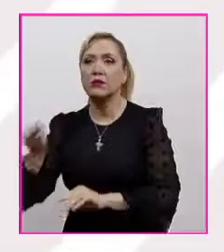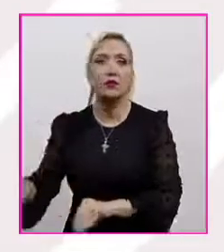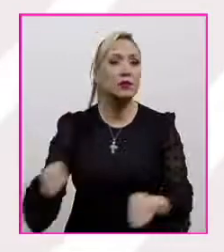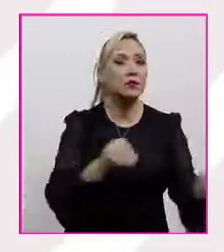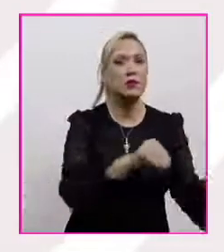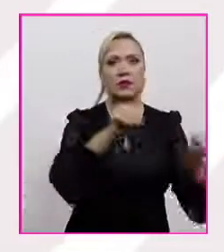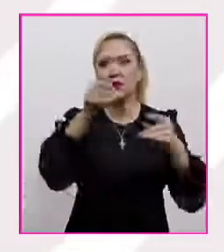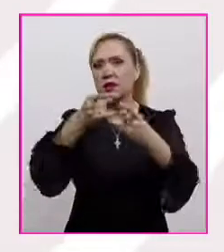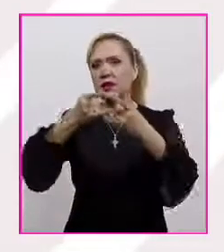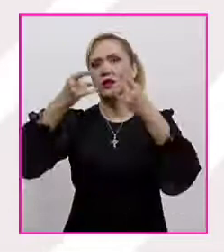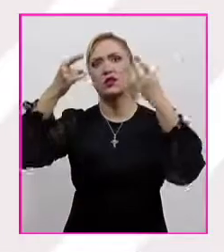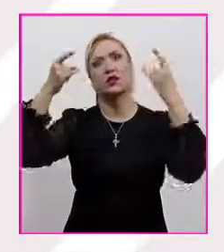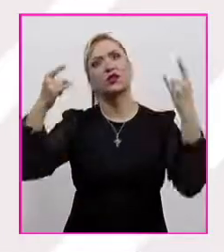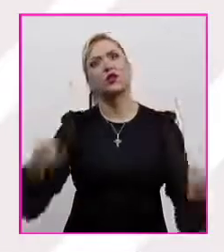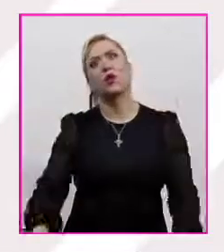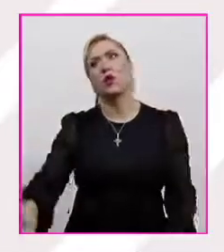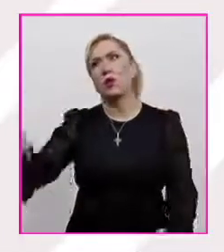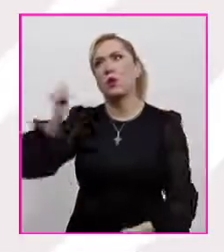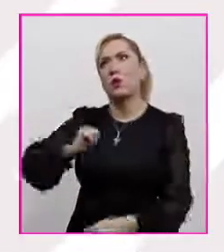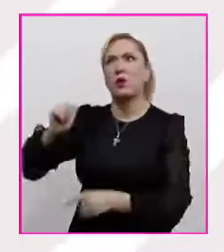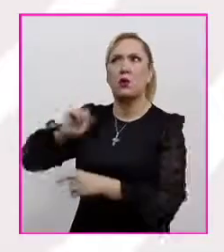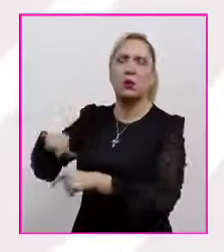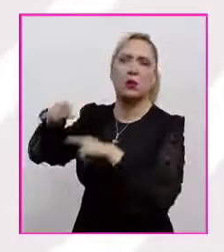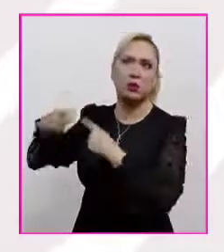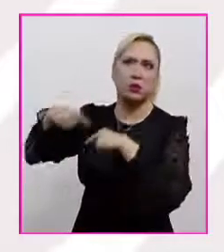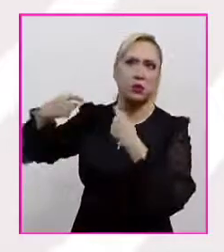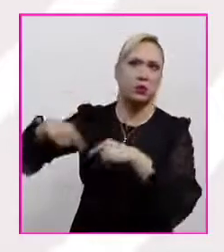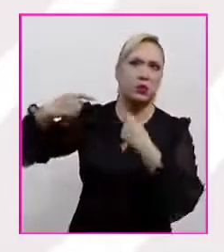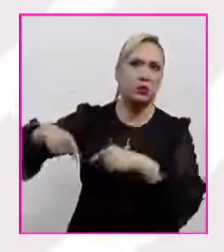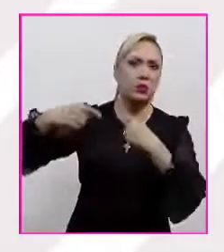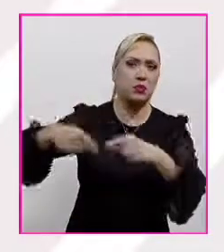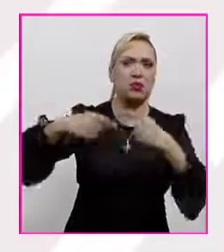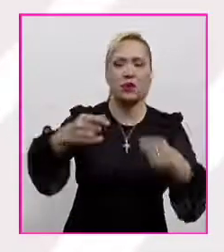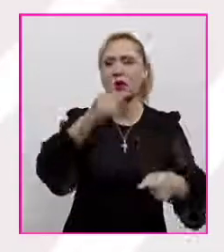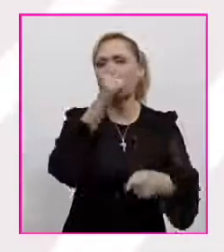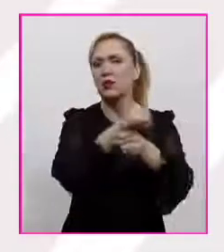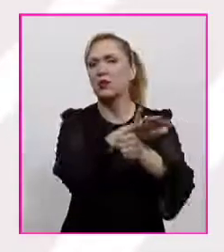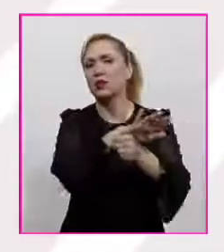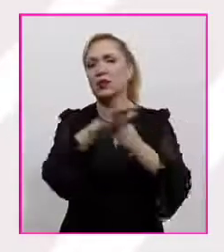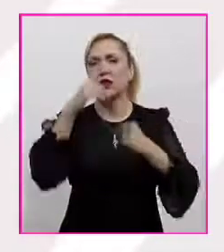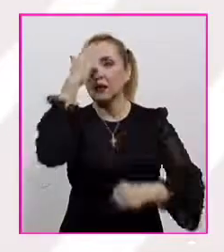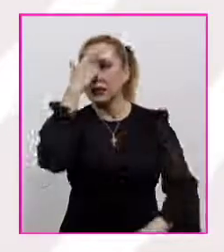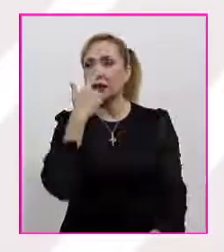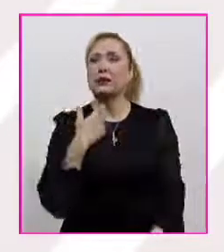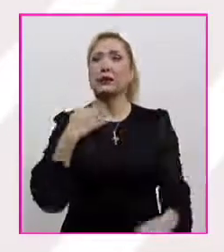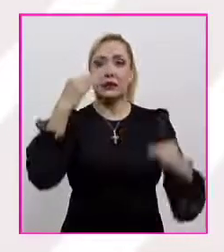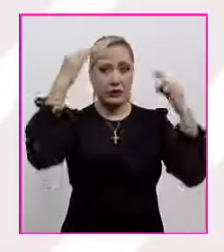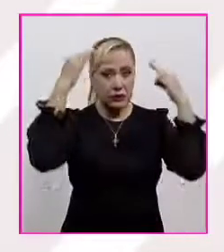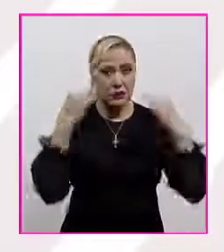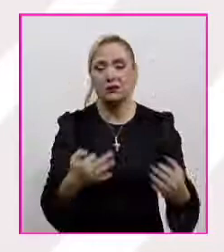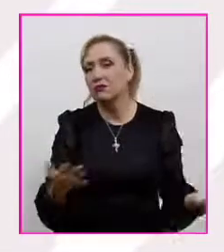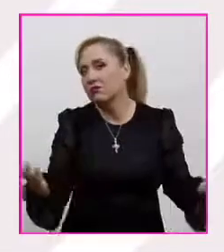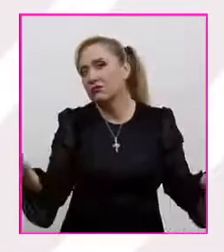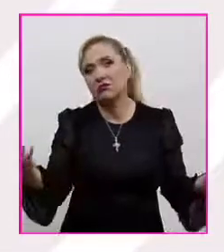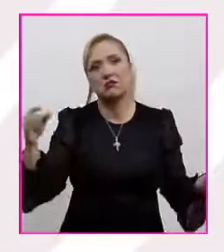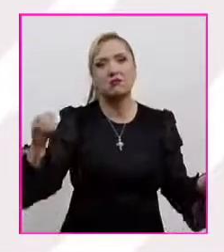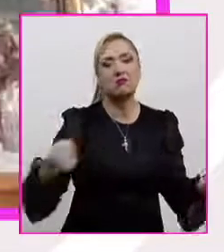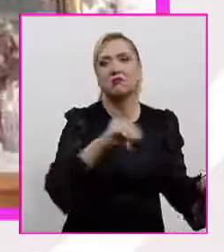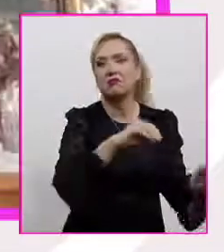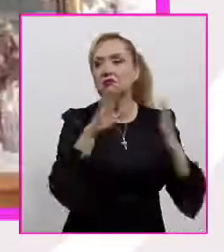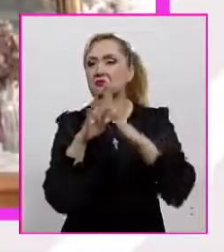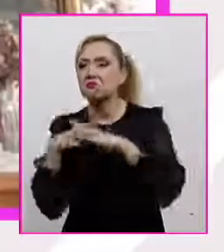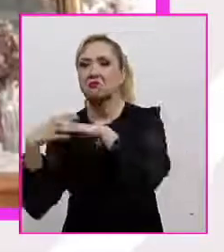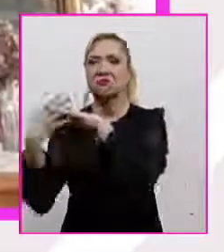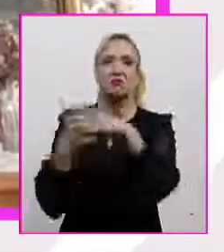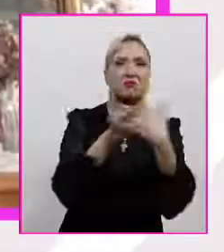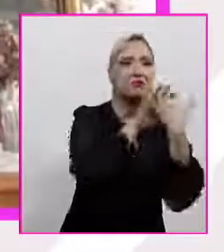de la humanidad, pues entonces digo, a ver, no hay una manera de verse tal o cual. Y lo lamentable es que